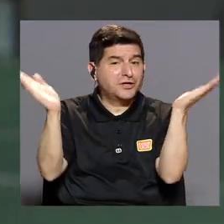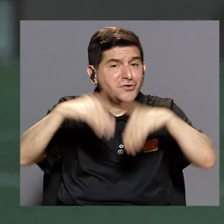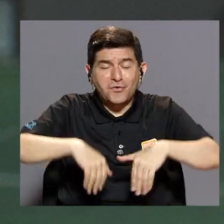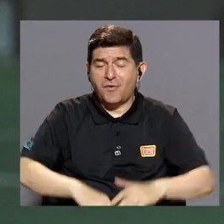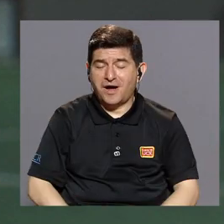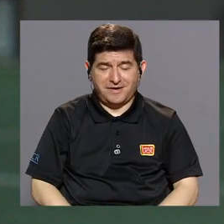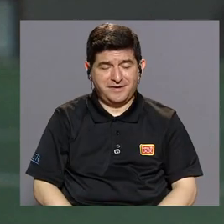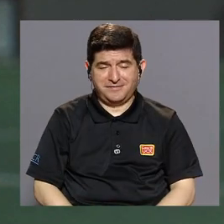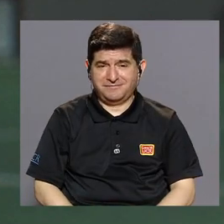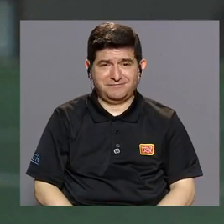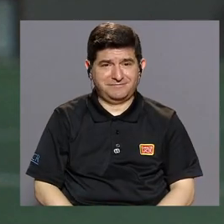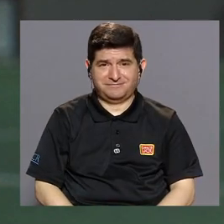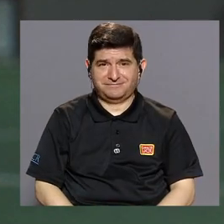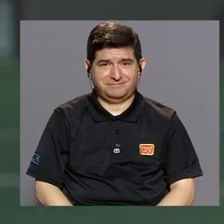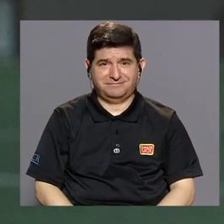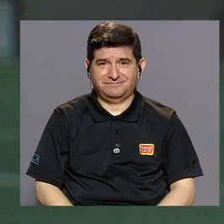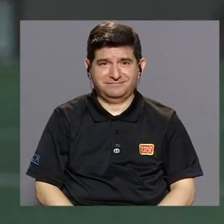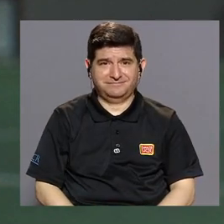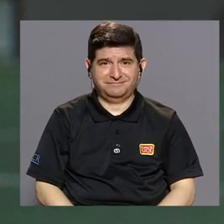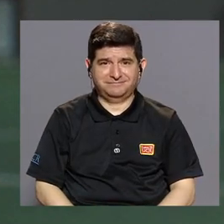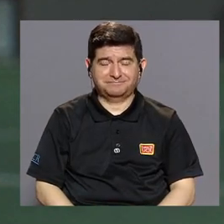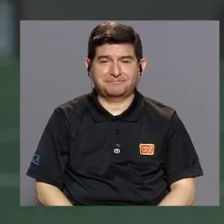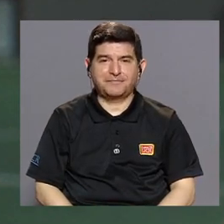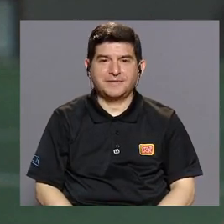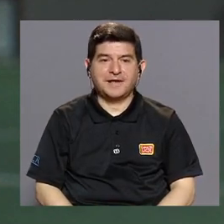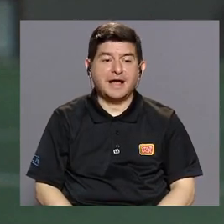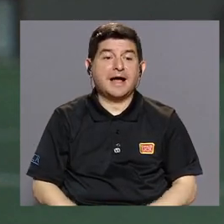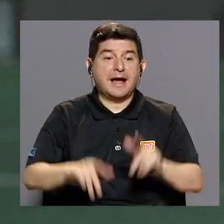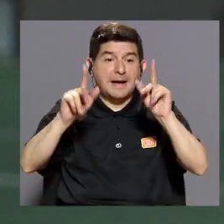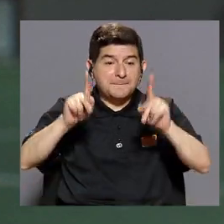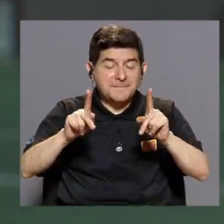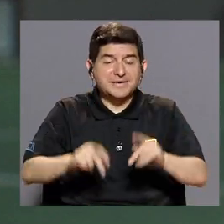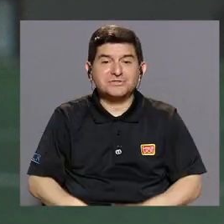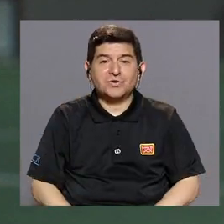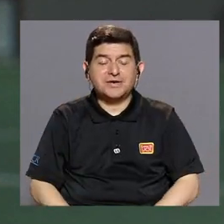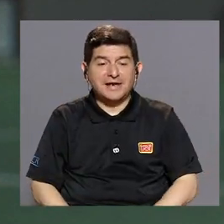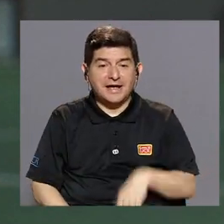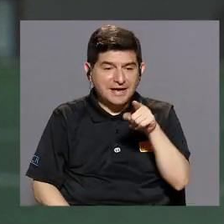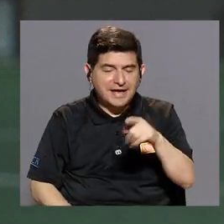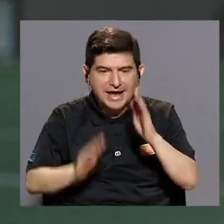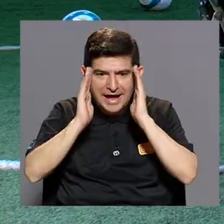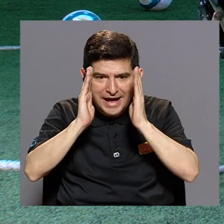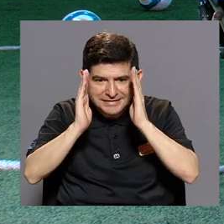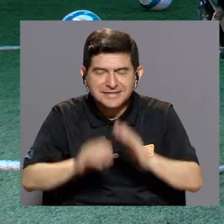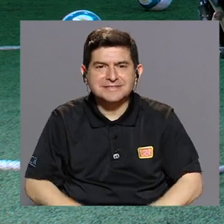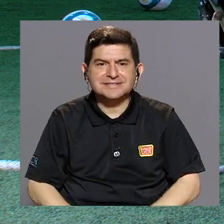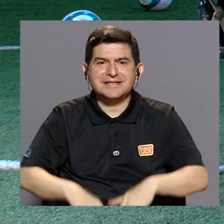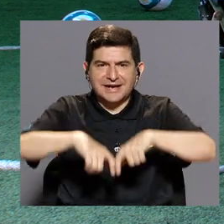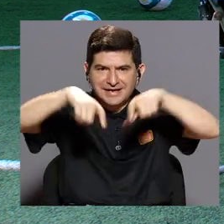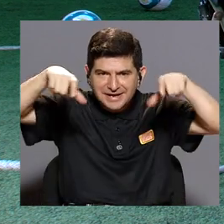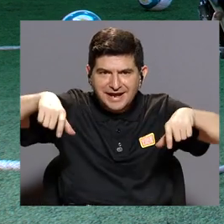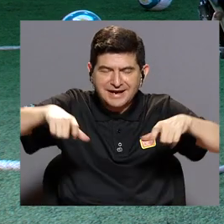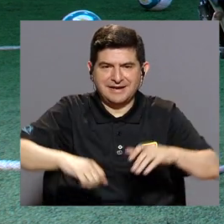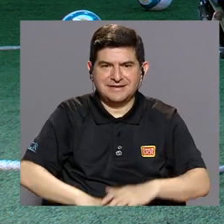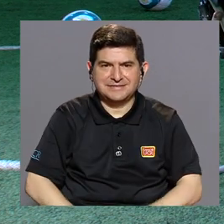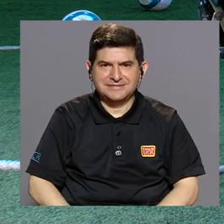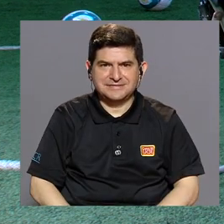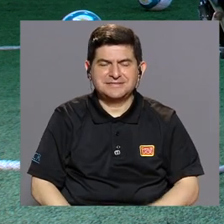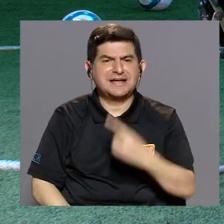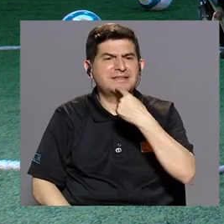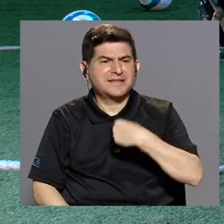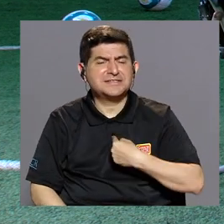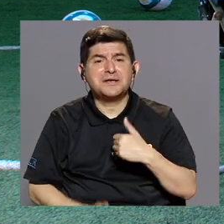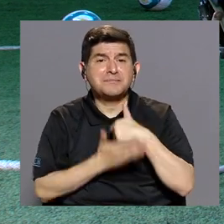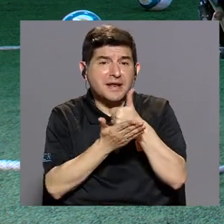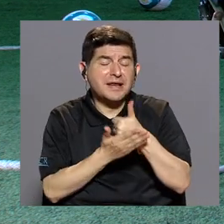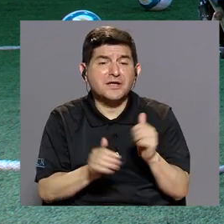Marlon. No, o sea, si no, no iba. O sea, el que cuidaba la cancha y el que le daba mantenimiento a la cancha era fiebrísimo. Me